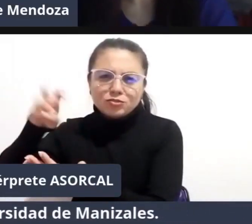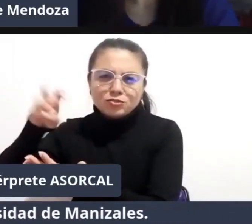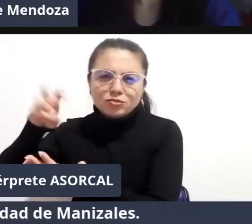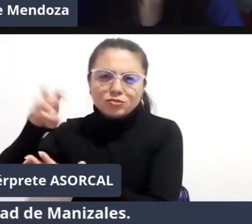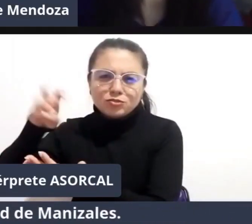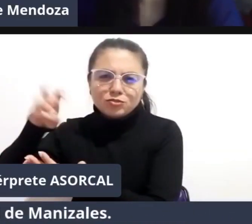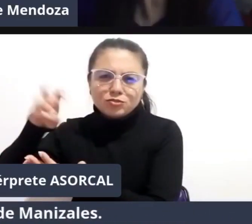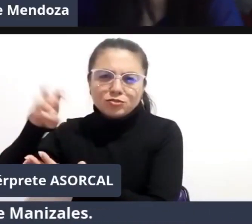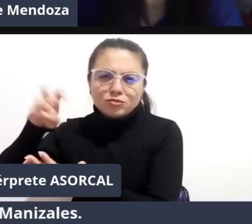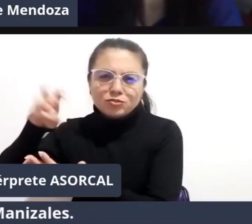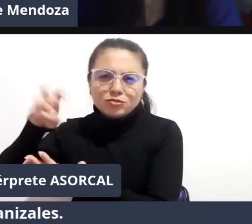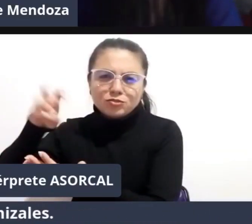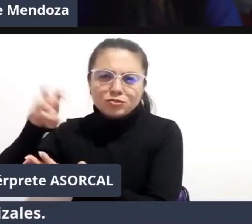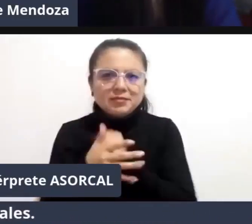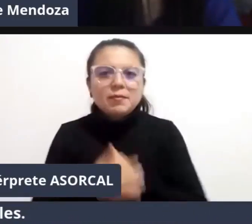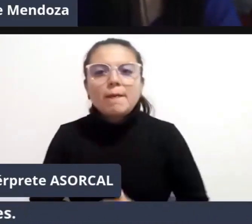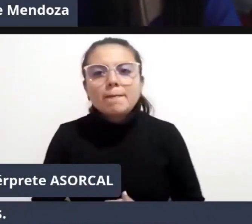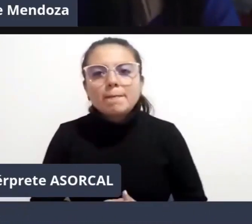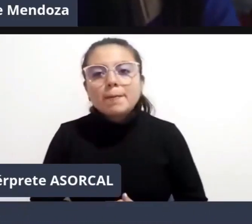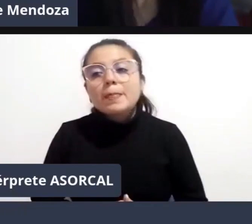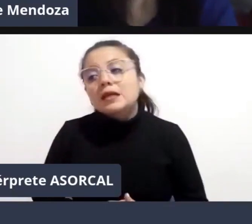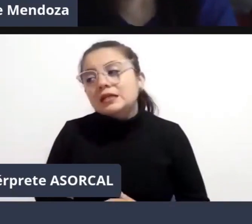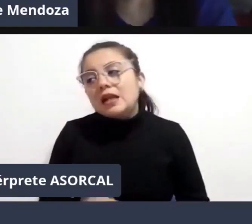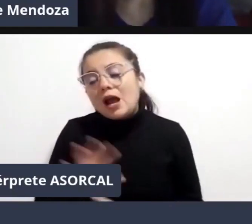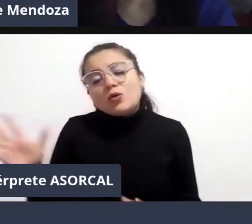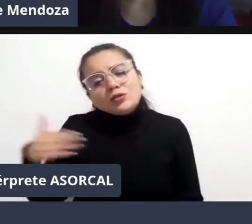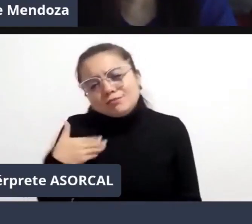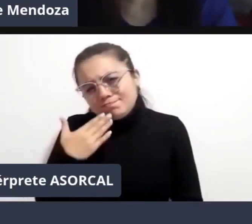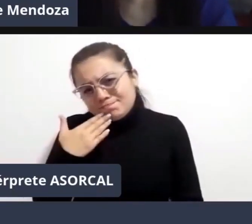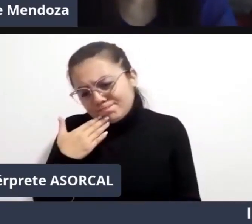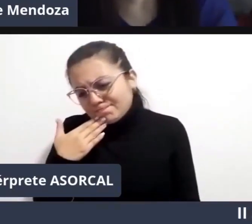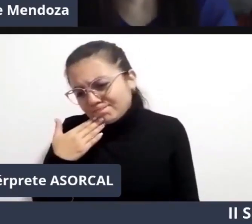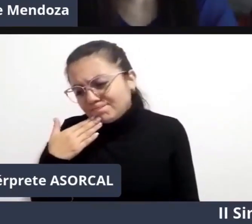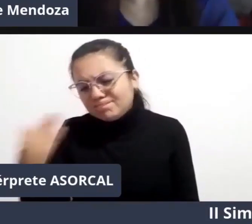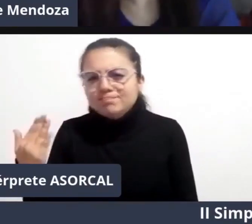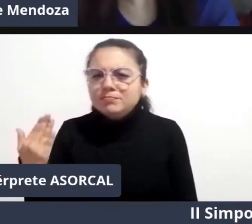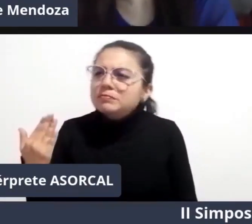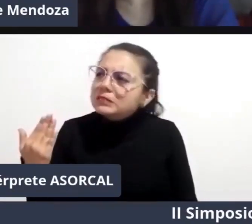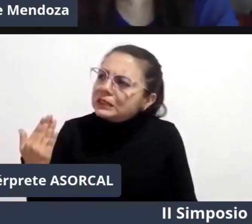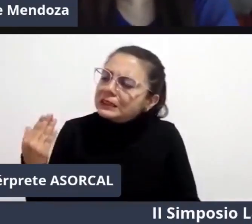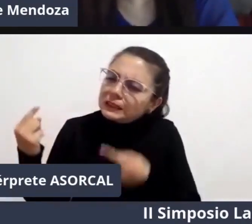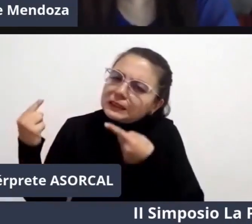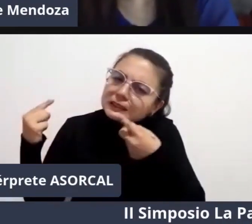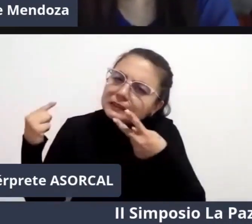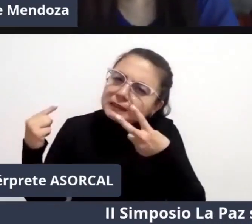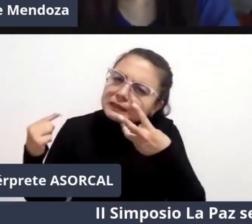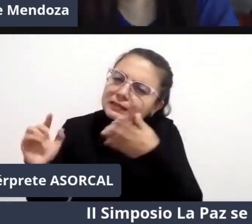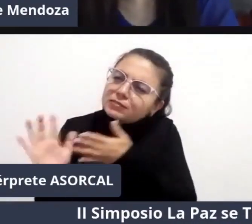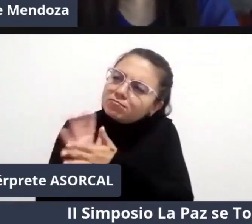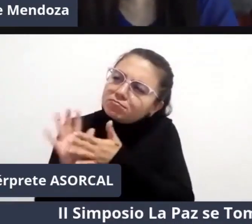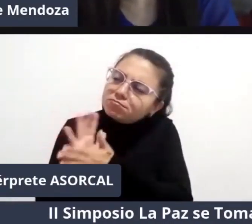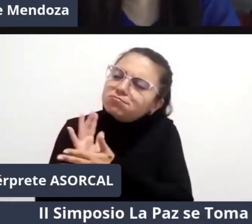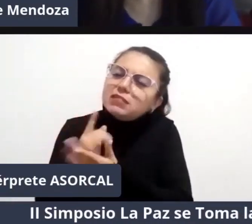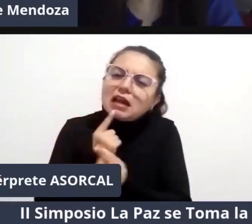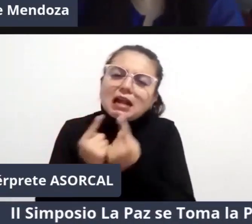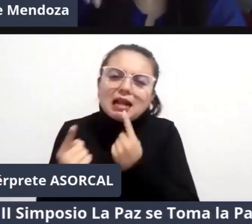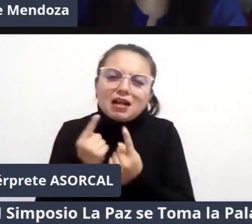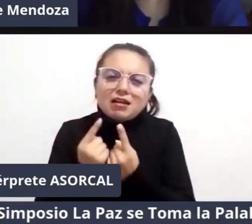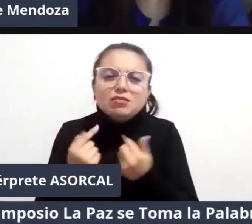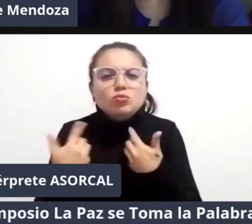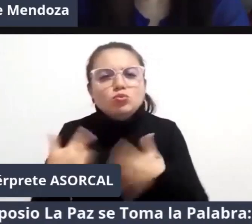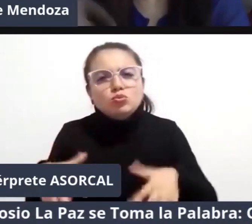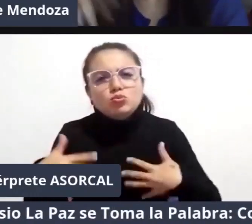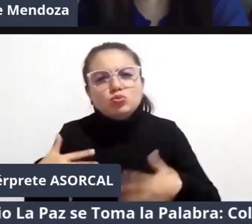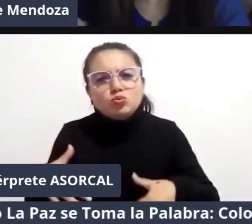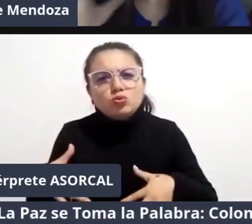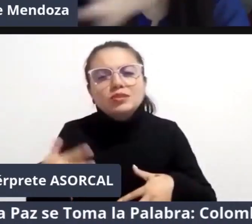Gracias, doctor. No, yo quisiera pues agradecerle por estas luces que nos da y por este maravilloso diálogo. Siento que hay como un